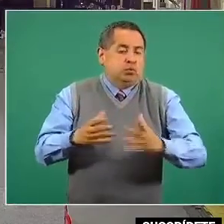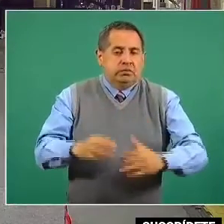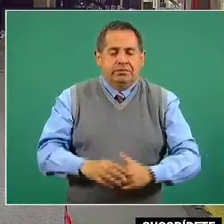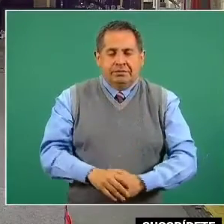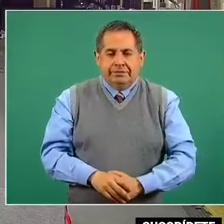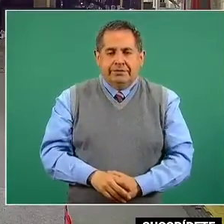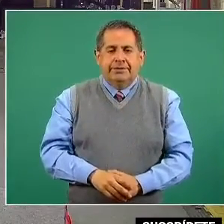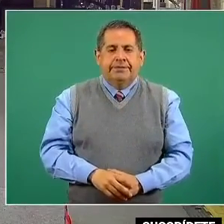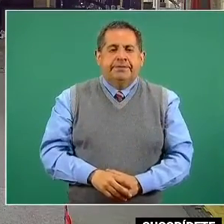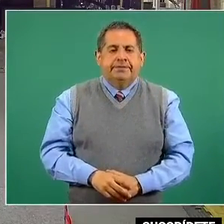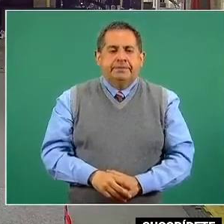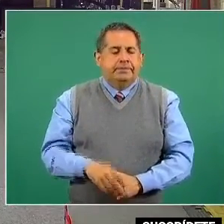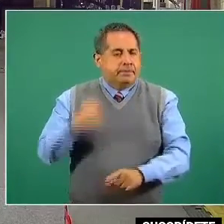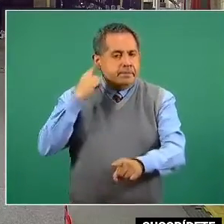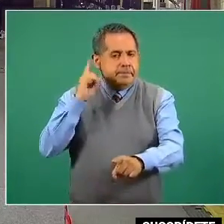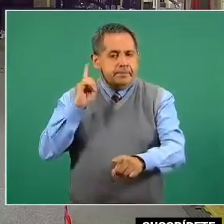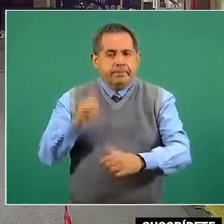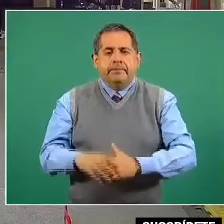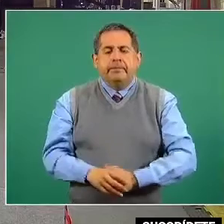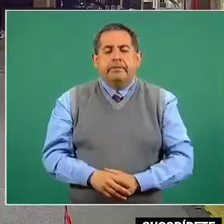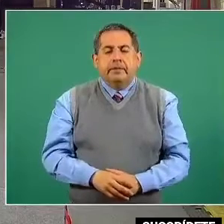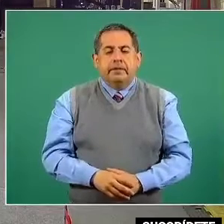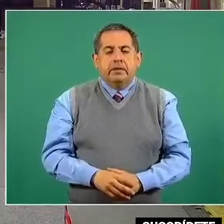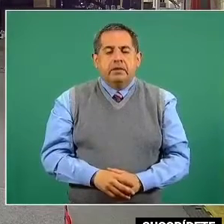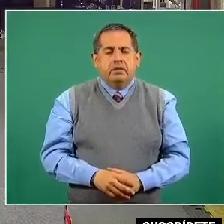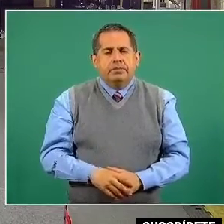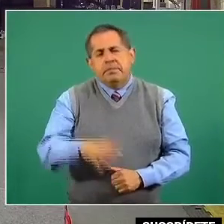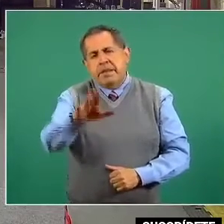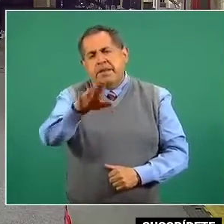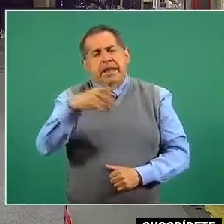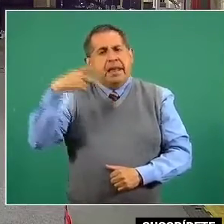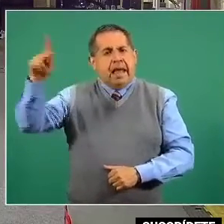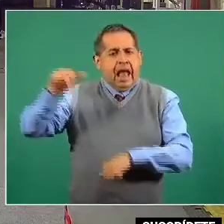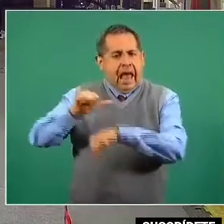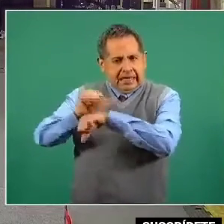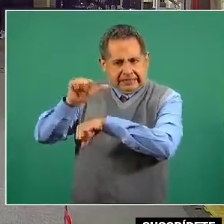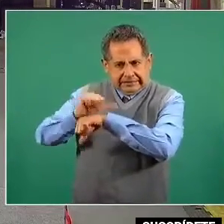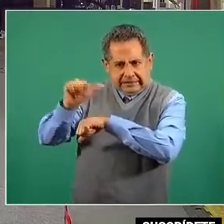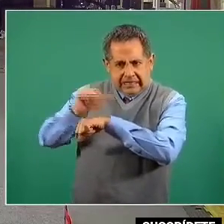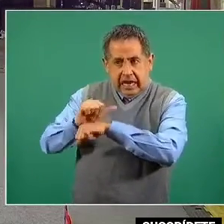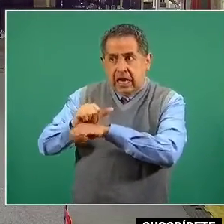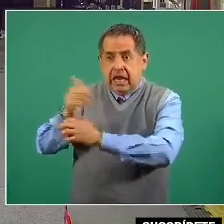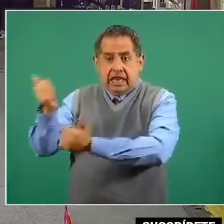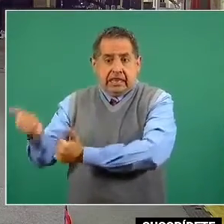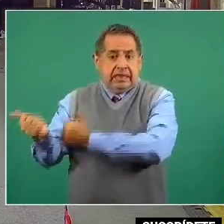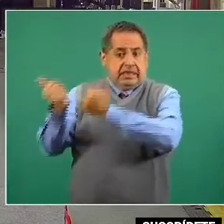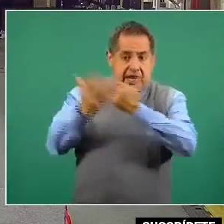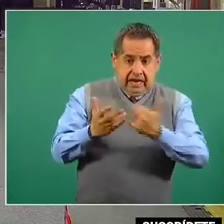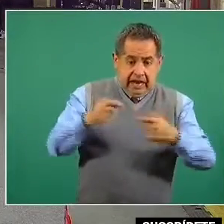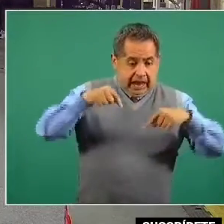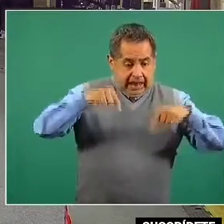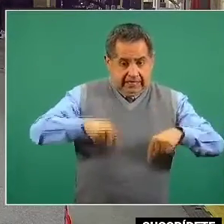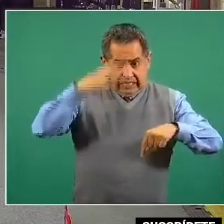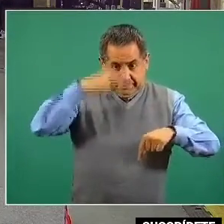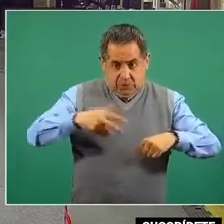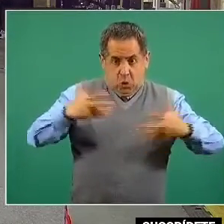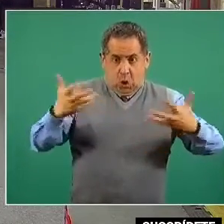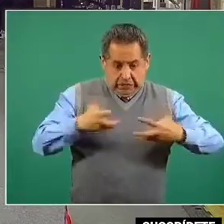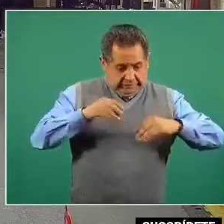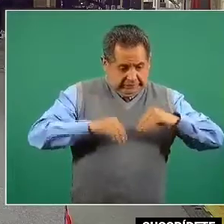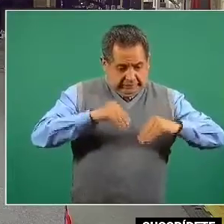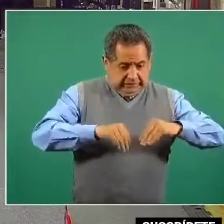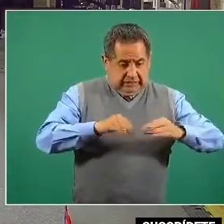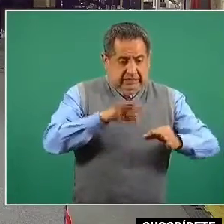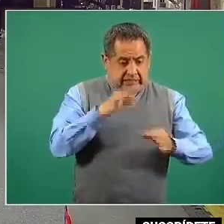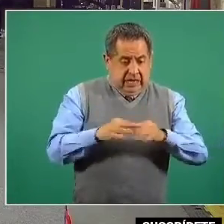Esta ejecución de lo que se haga en Argentina, se manda el producto a México, en México se termina, y de México para la región,